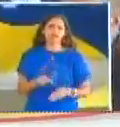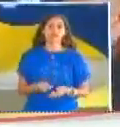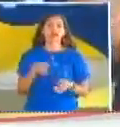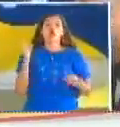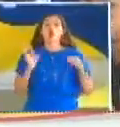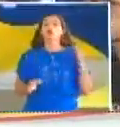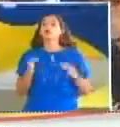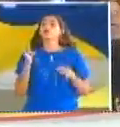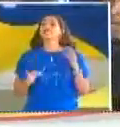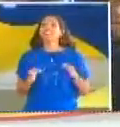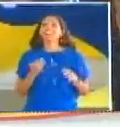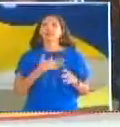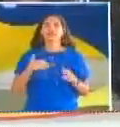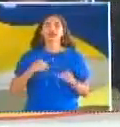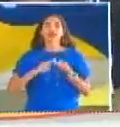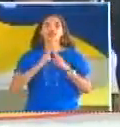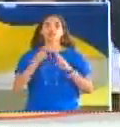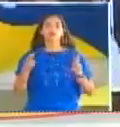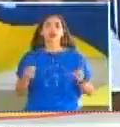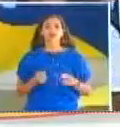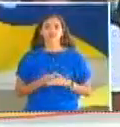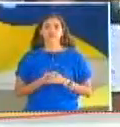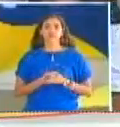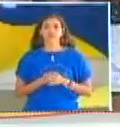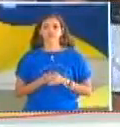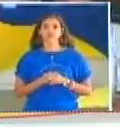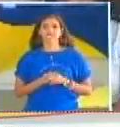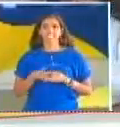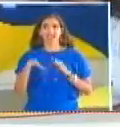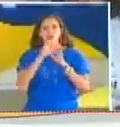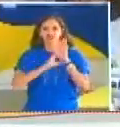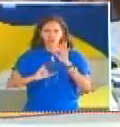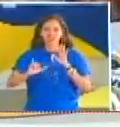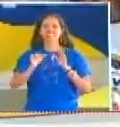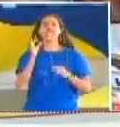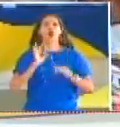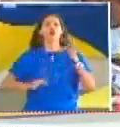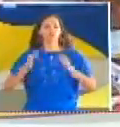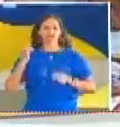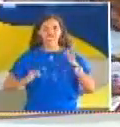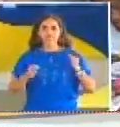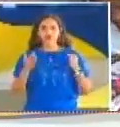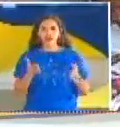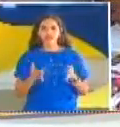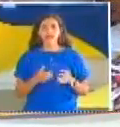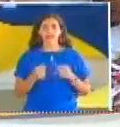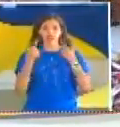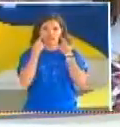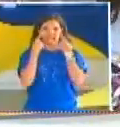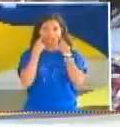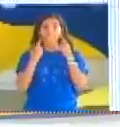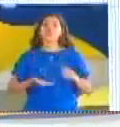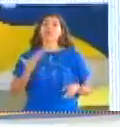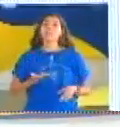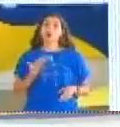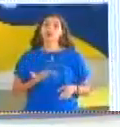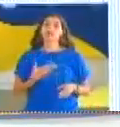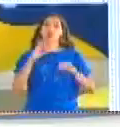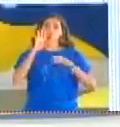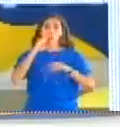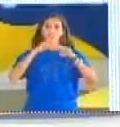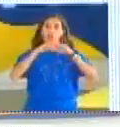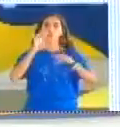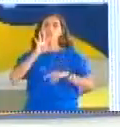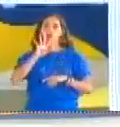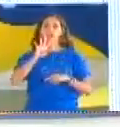Justicia es lo que quiere el pueblo. La constituyente va a hacer la justicia. Fíjense ustedes, es muy importante el